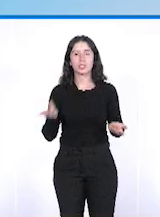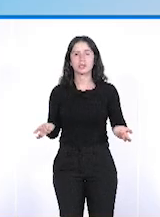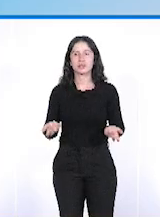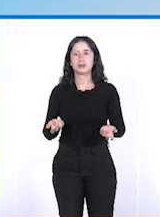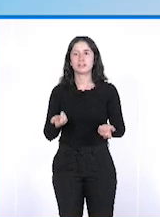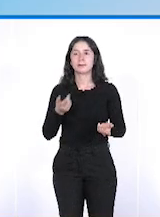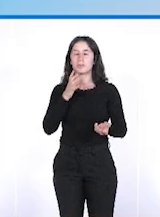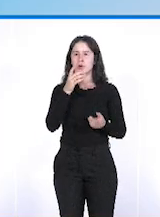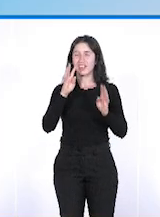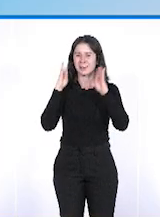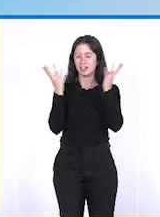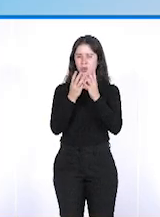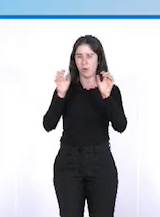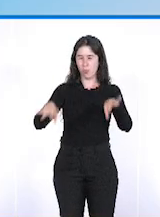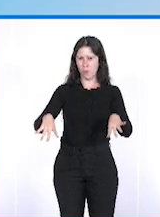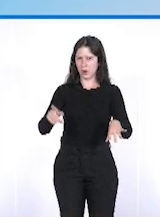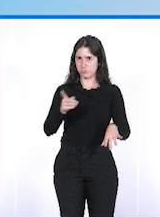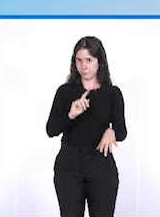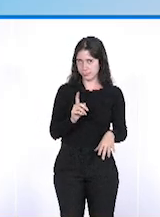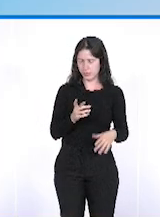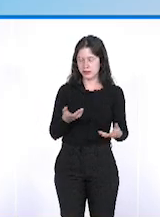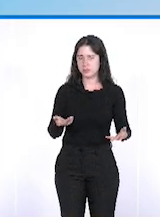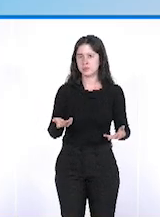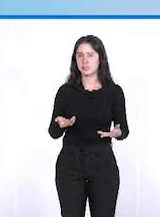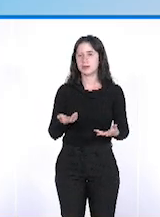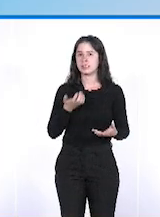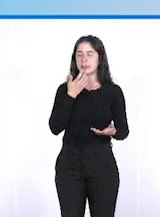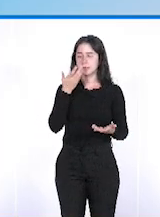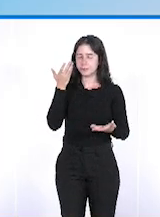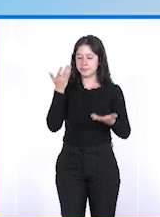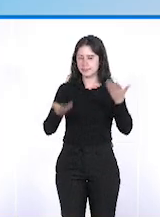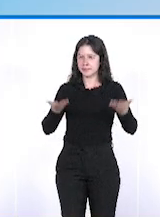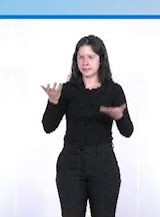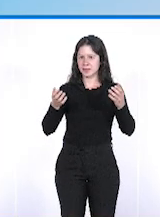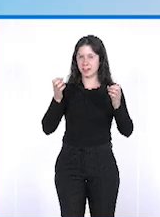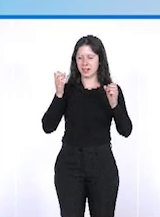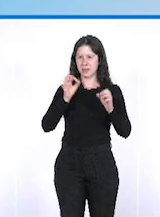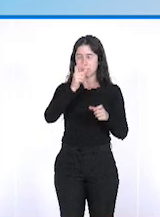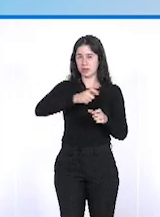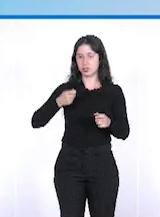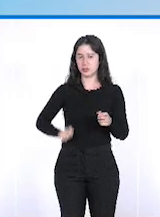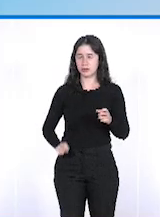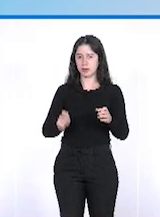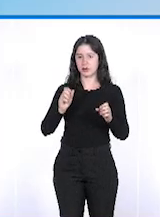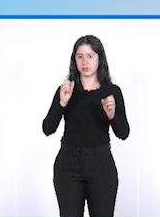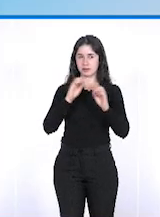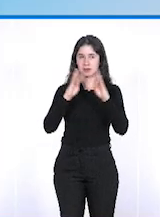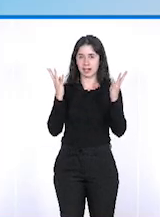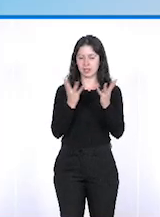ratios no son iguales si igualá los ratios de personal Sería más barata ahí sí sería más